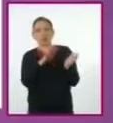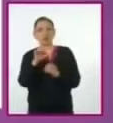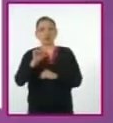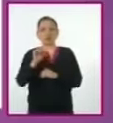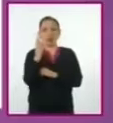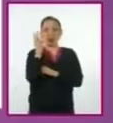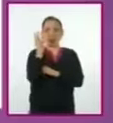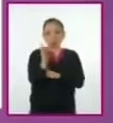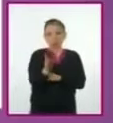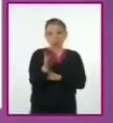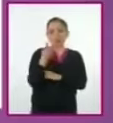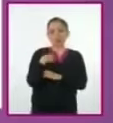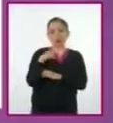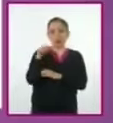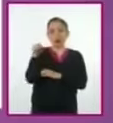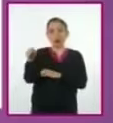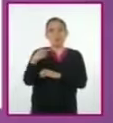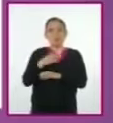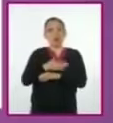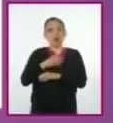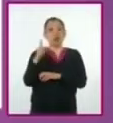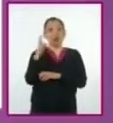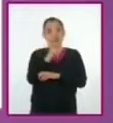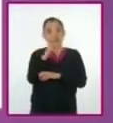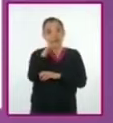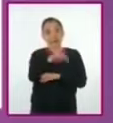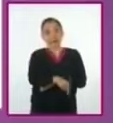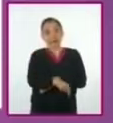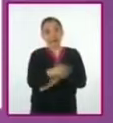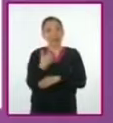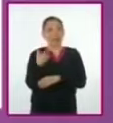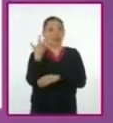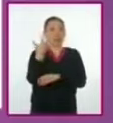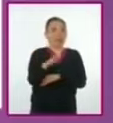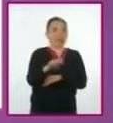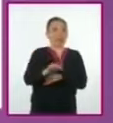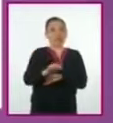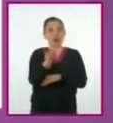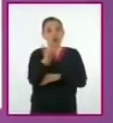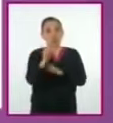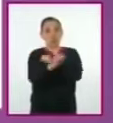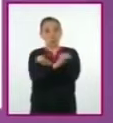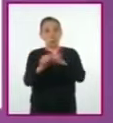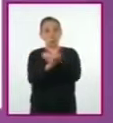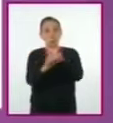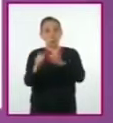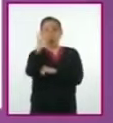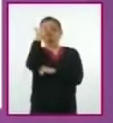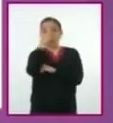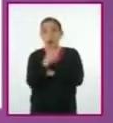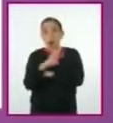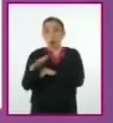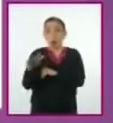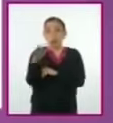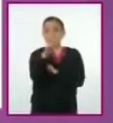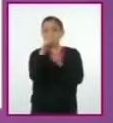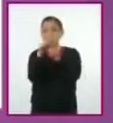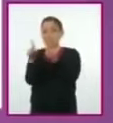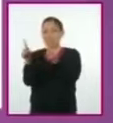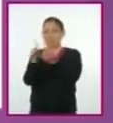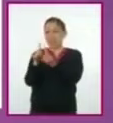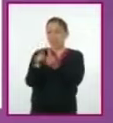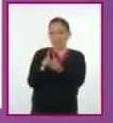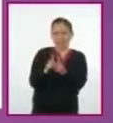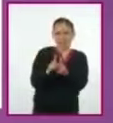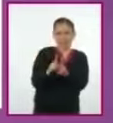1974, explotaban en Buenos Aires 10 o 12 bombas por la noche, de distintos